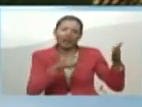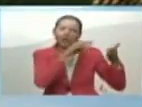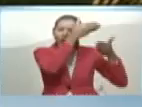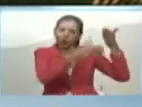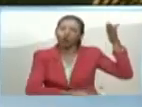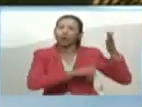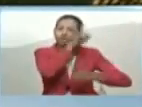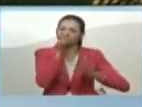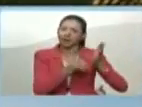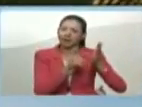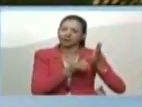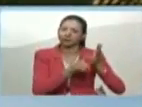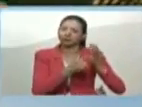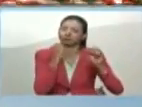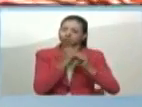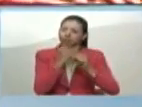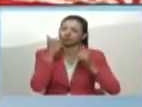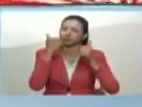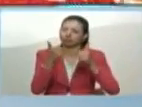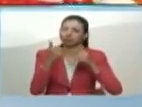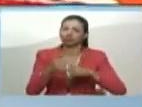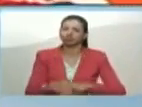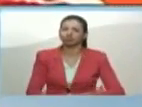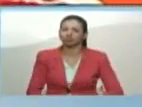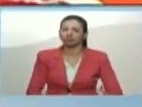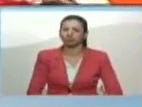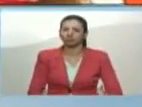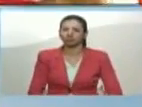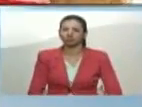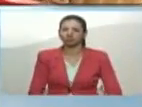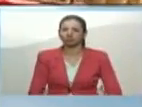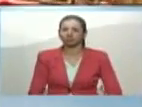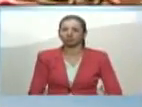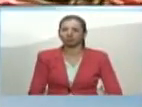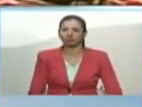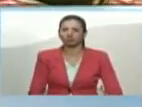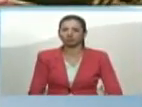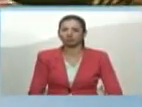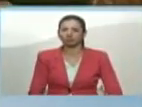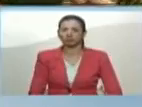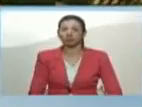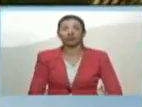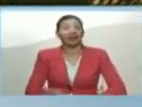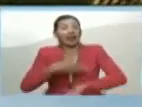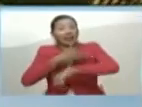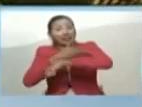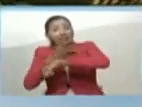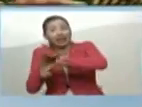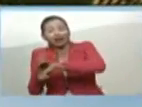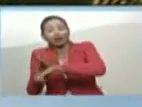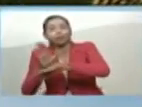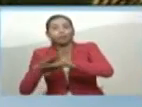Estamos trabajándolo muy bien, es importante. Porque también no puede ser hasta tan tarde porque se pierde la